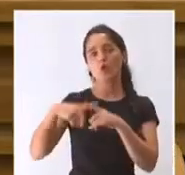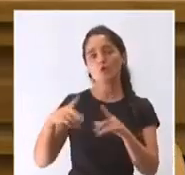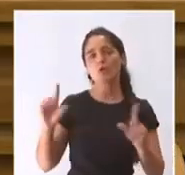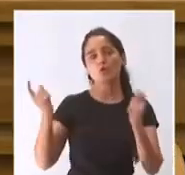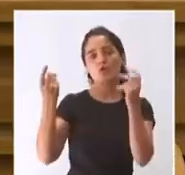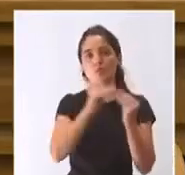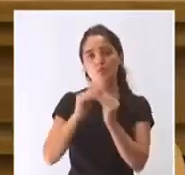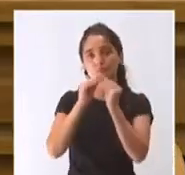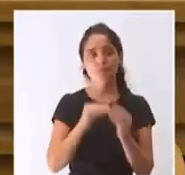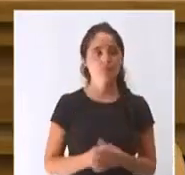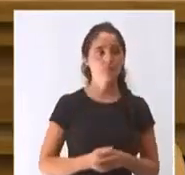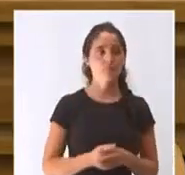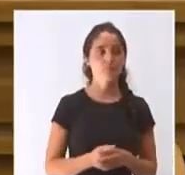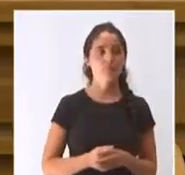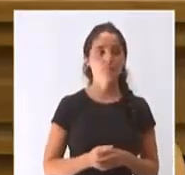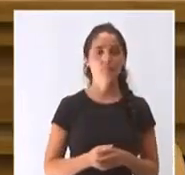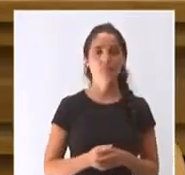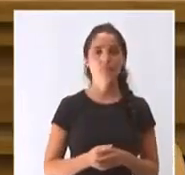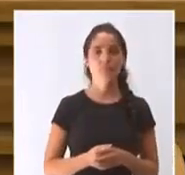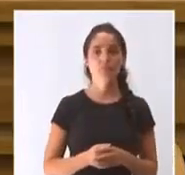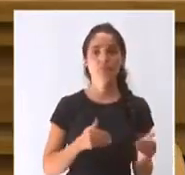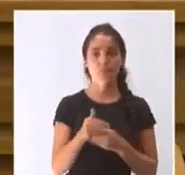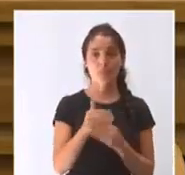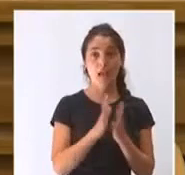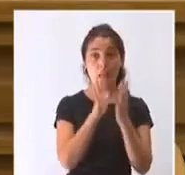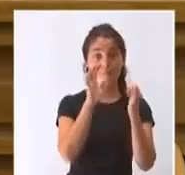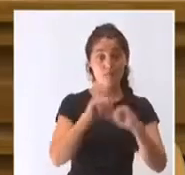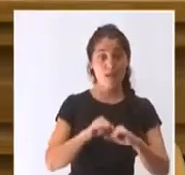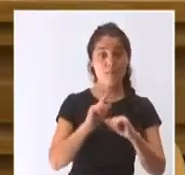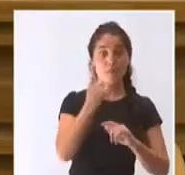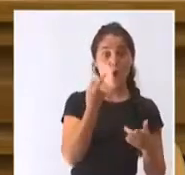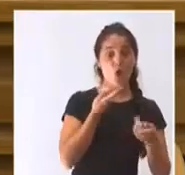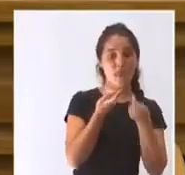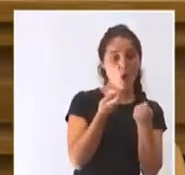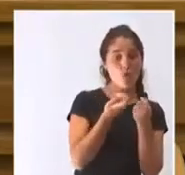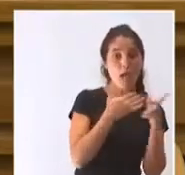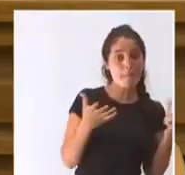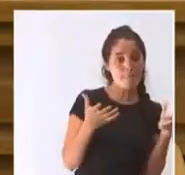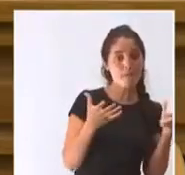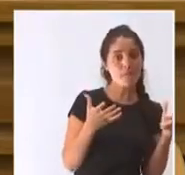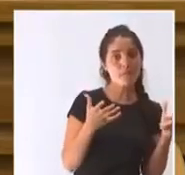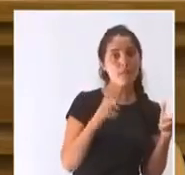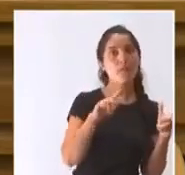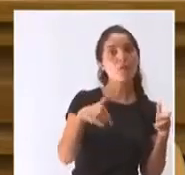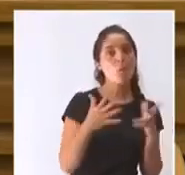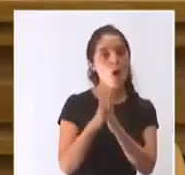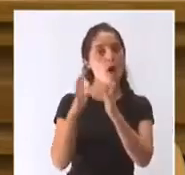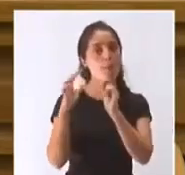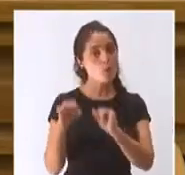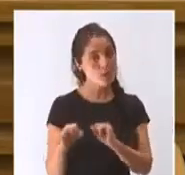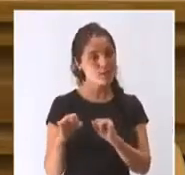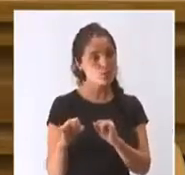manera que aprobaremos además negociando lo ampliamente ampliamente con el sector